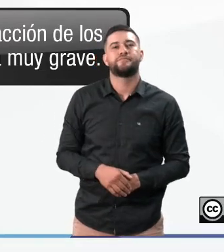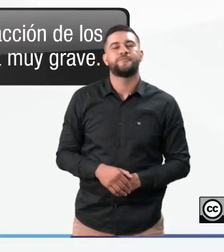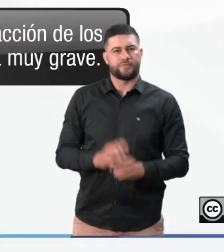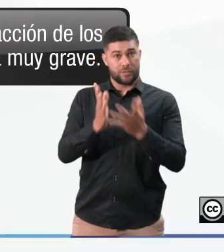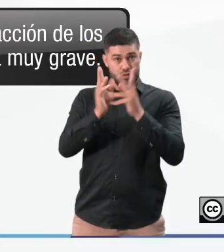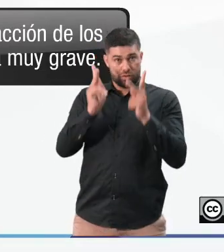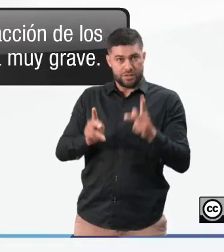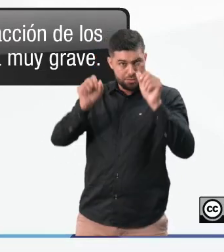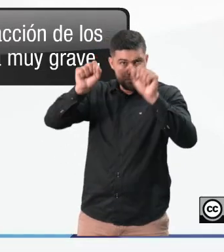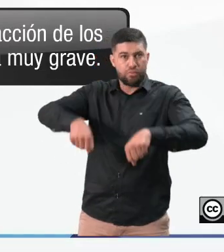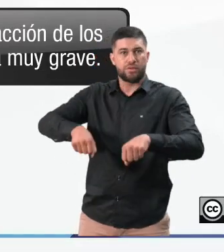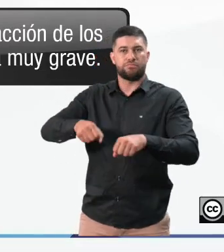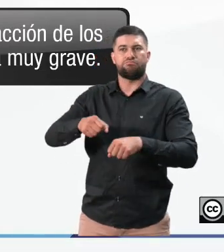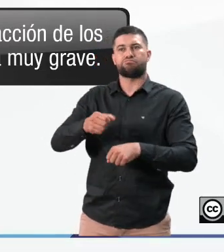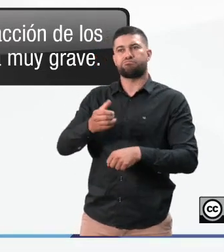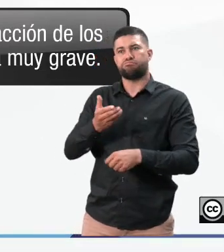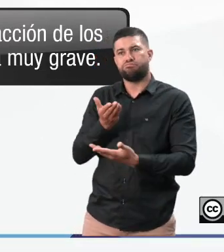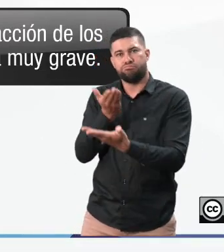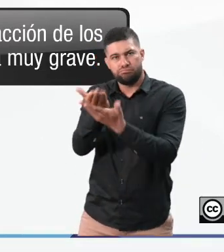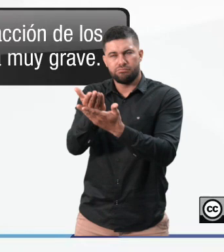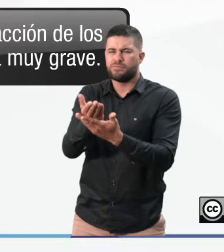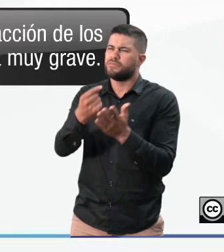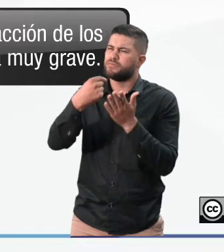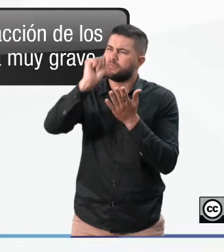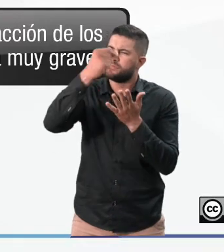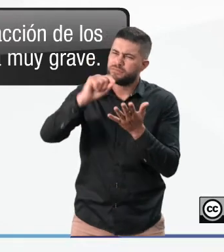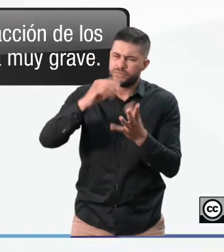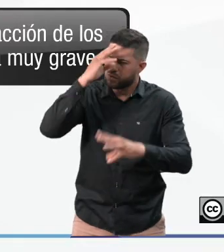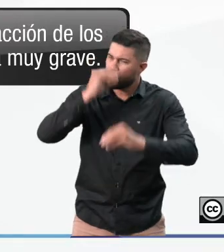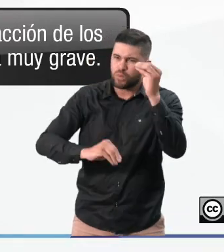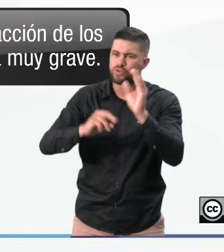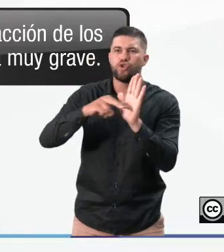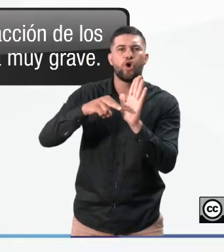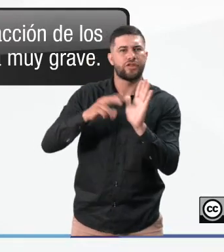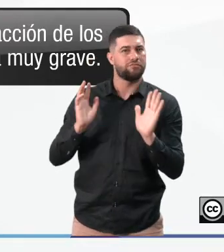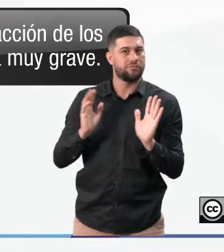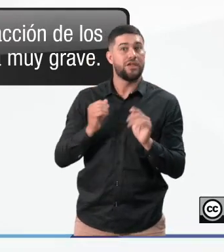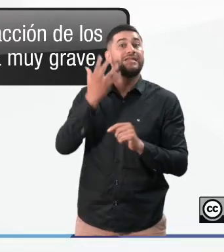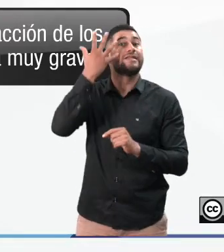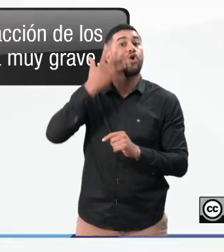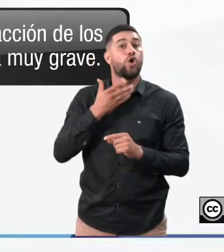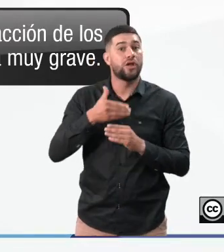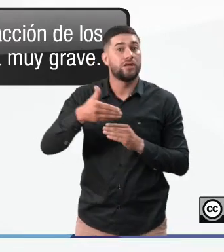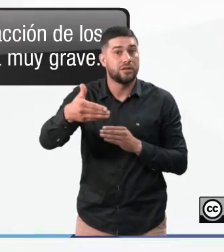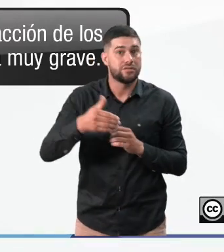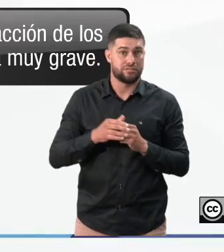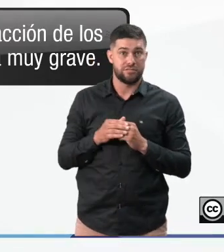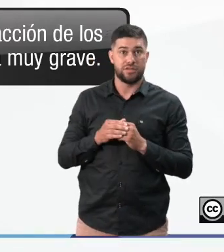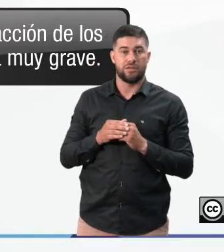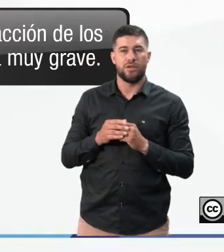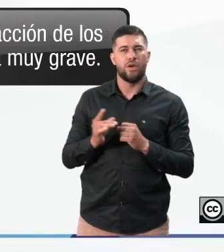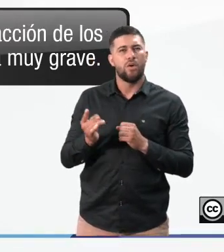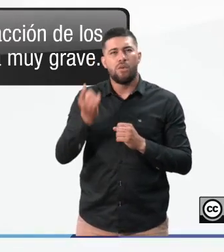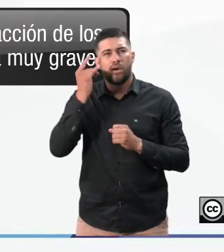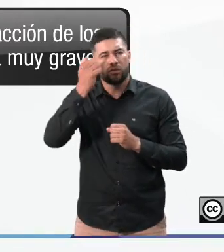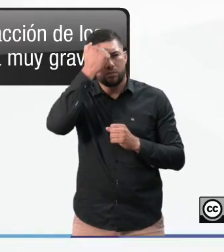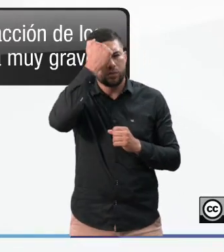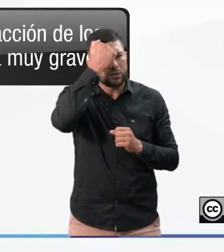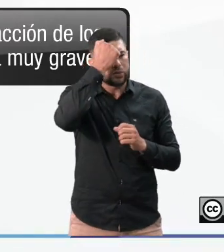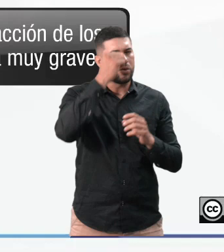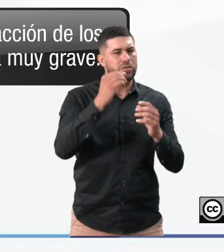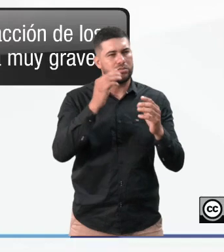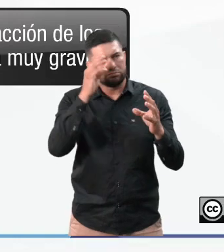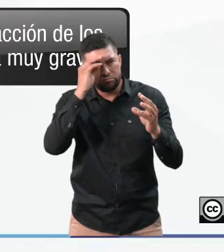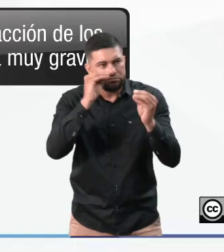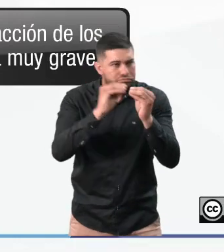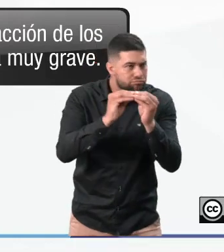o de su trabajo, pues el estudiante tiene derecho a un segundo calificador de su evaluación. Y aquí también se